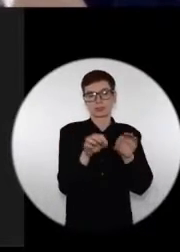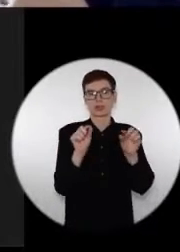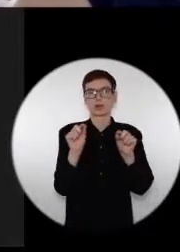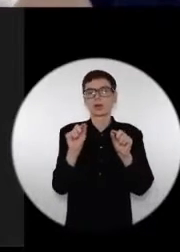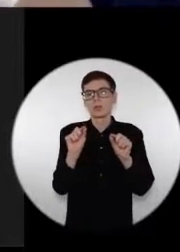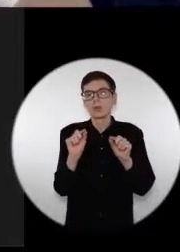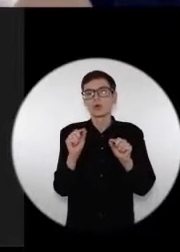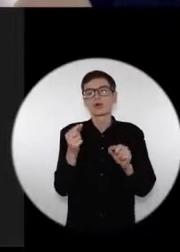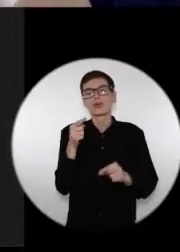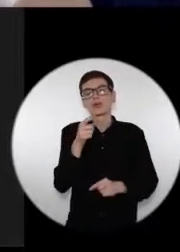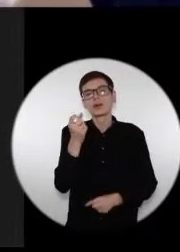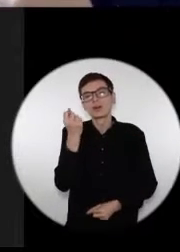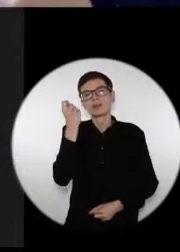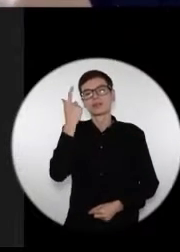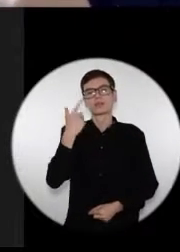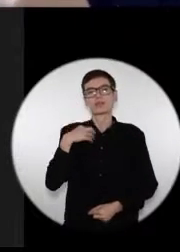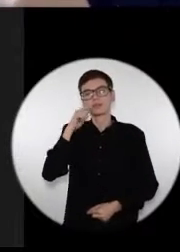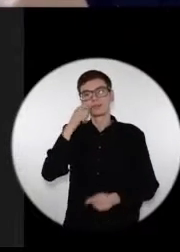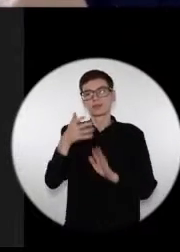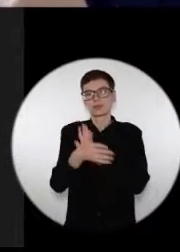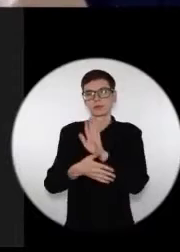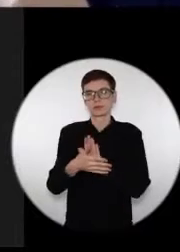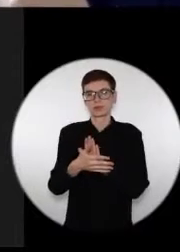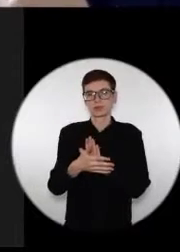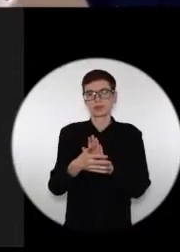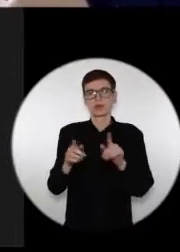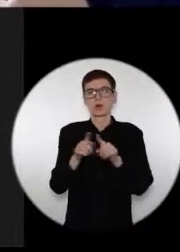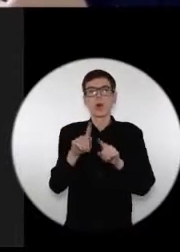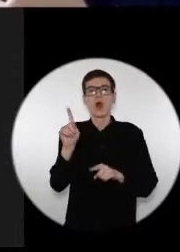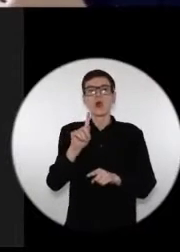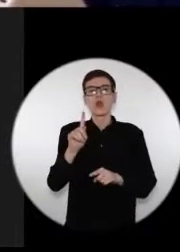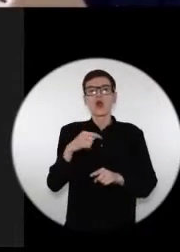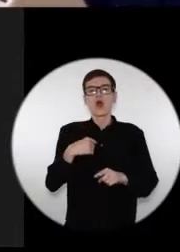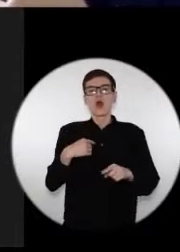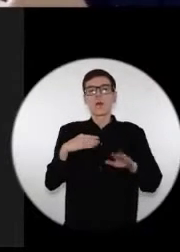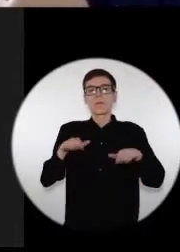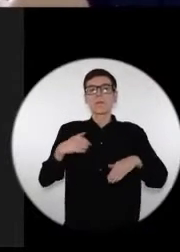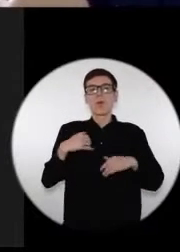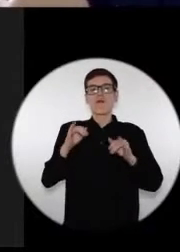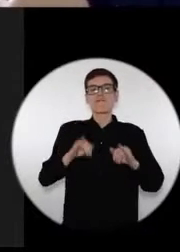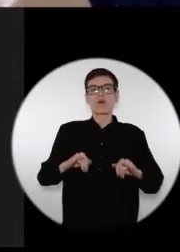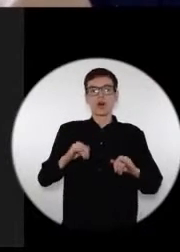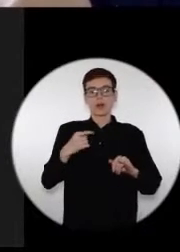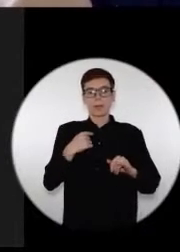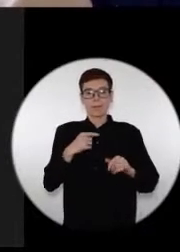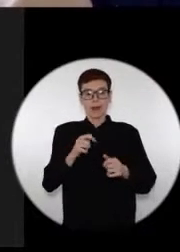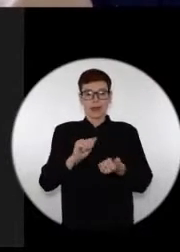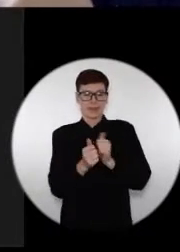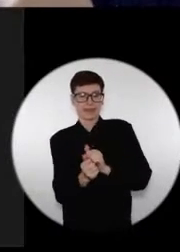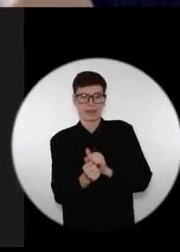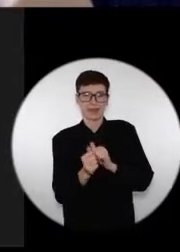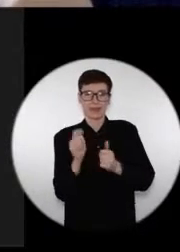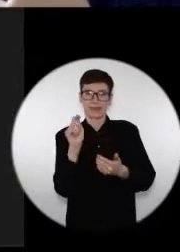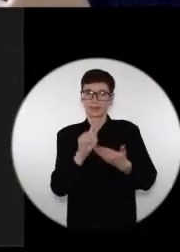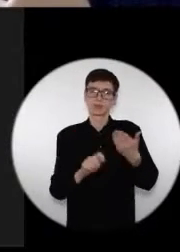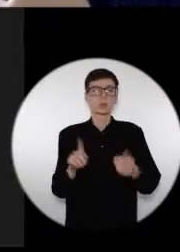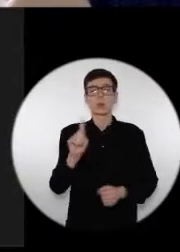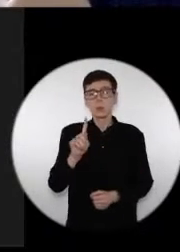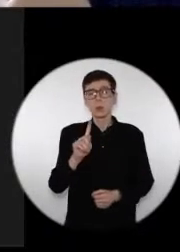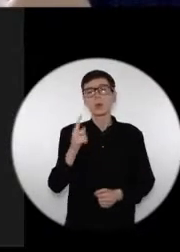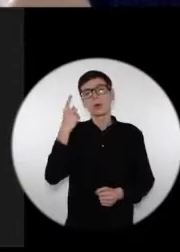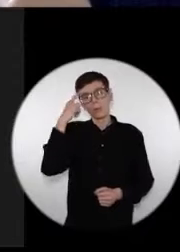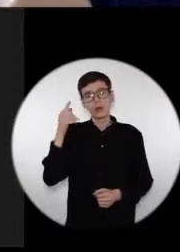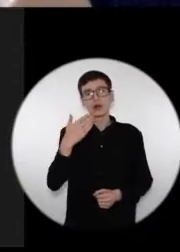todos los poetas en qué consistía la lengua de señas para que intentaran en primer lugar no traicionarse a sí mismos en su forma de escritura